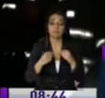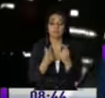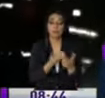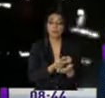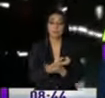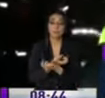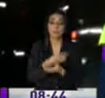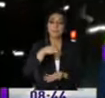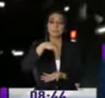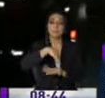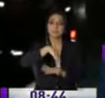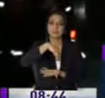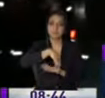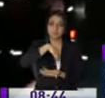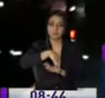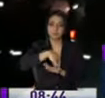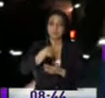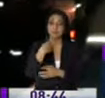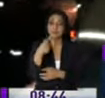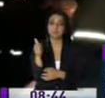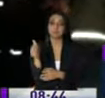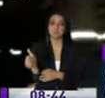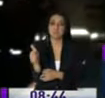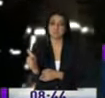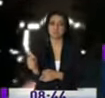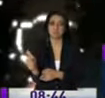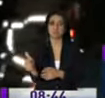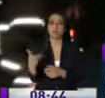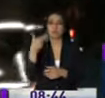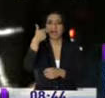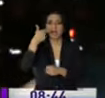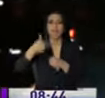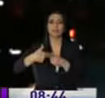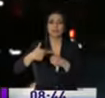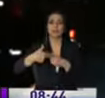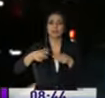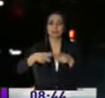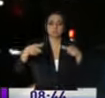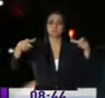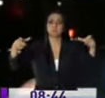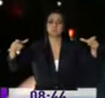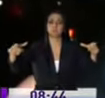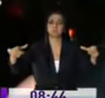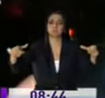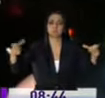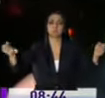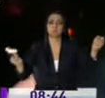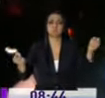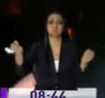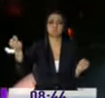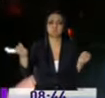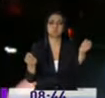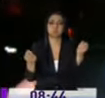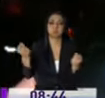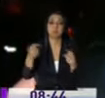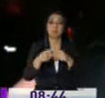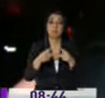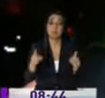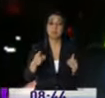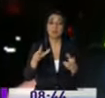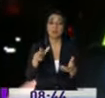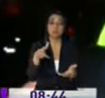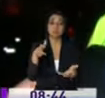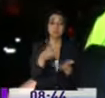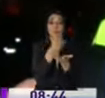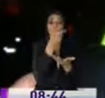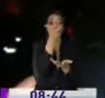Machachi, determinaron de que el mismo venía cargado de combustible, gasolina en específicamente, pero que la misma había, por producto del impacto